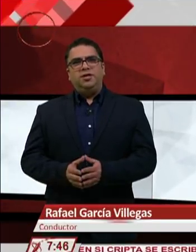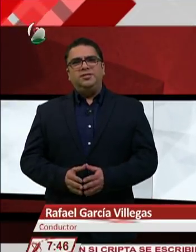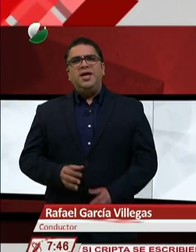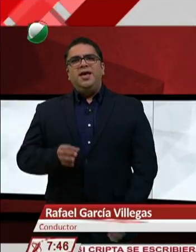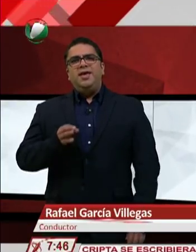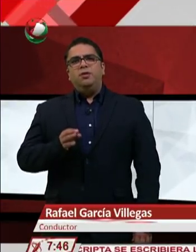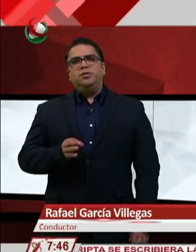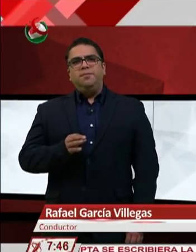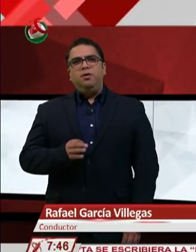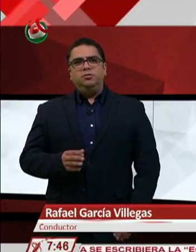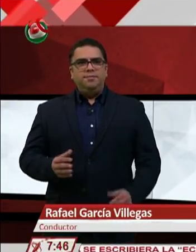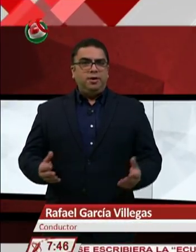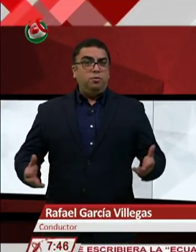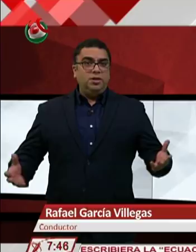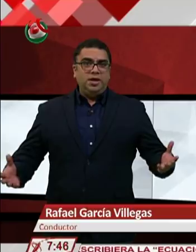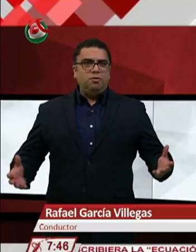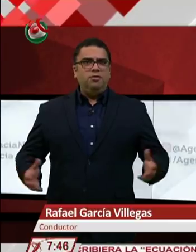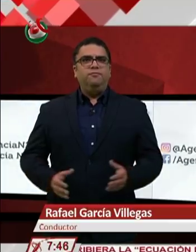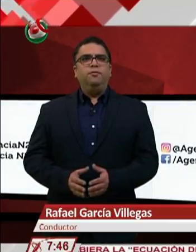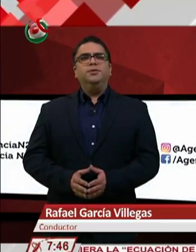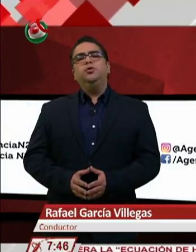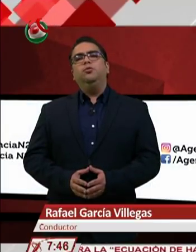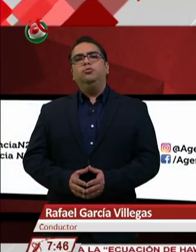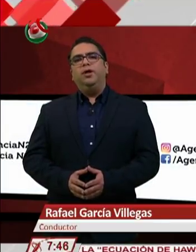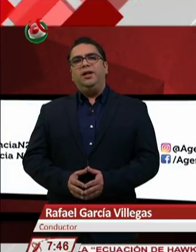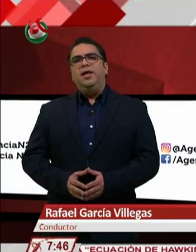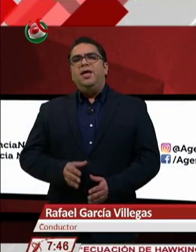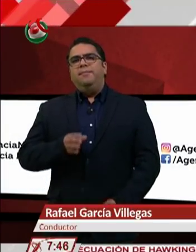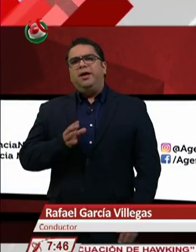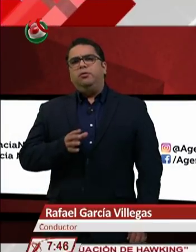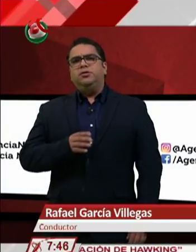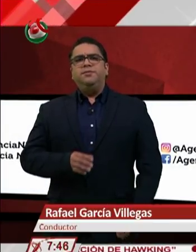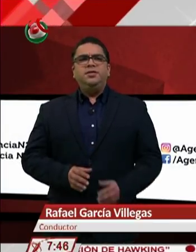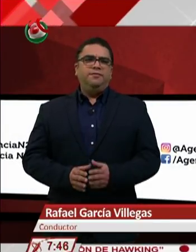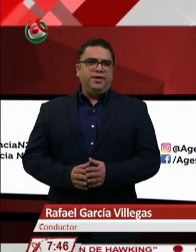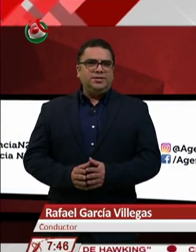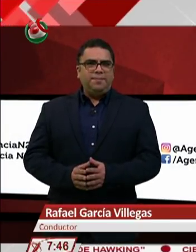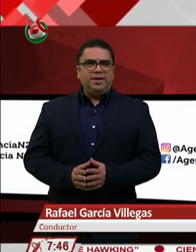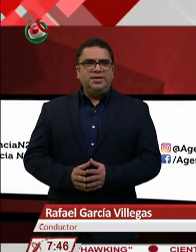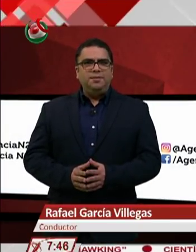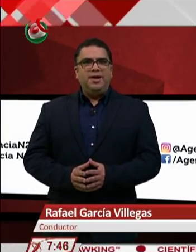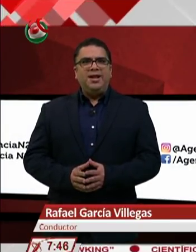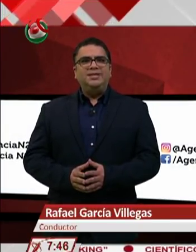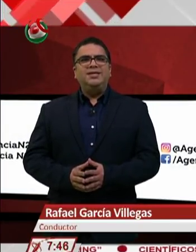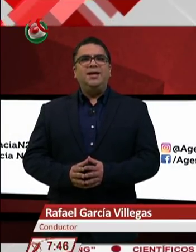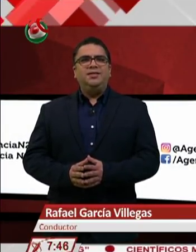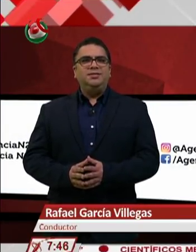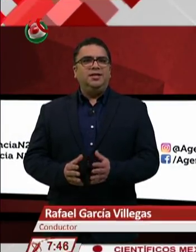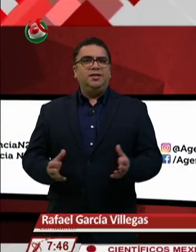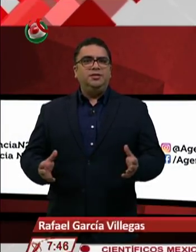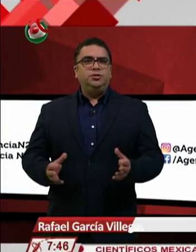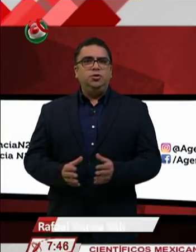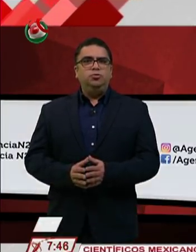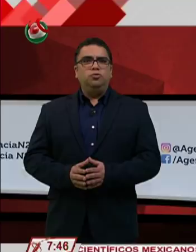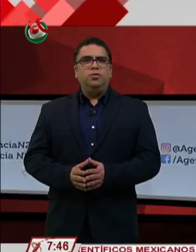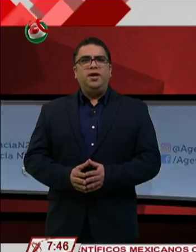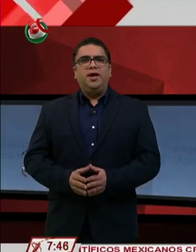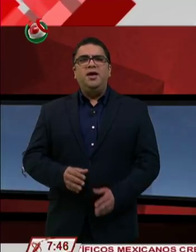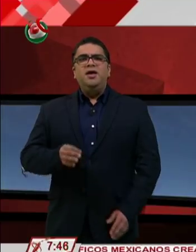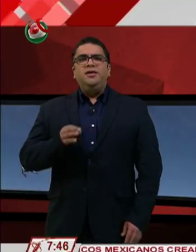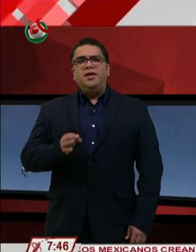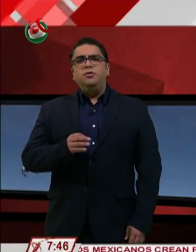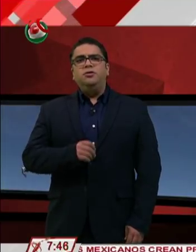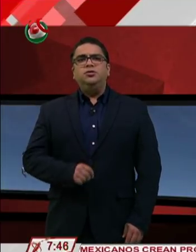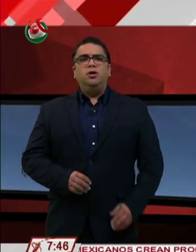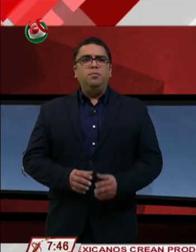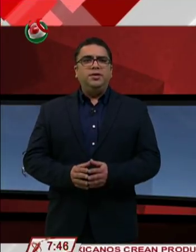saludarlos a ustedes y a los amigos de México al Día con la información cultural. Veracruz se viste de fiesta para celebrar las artes, la tradición